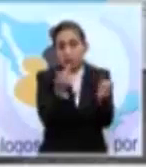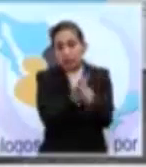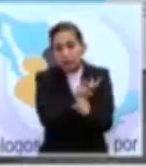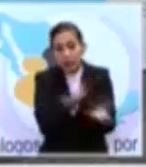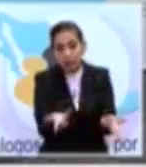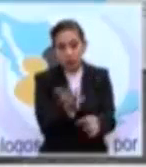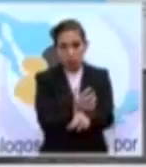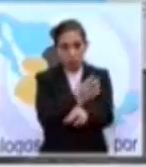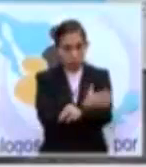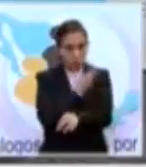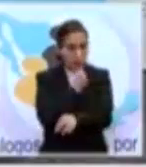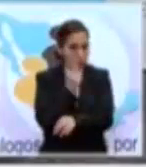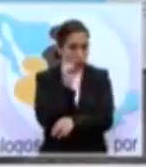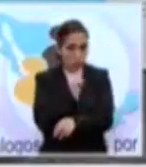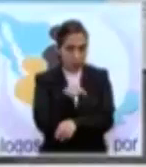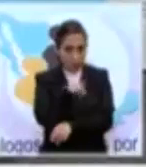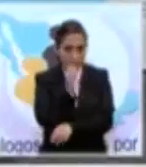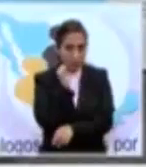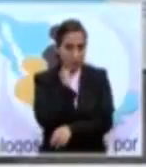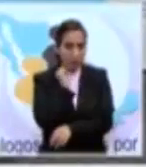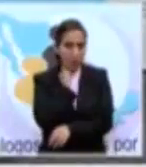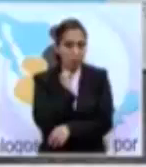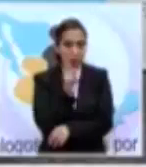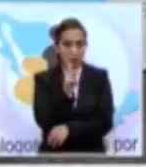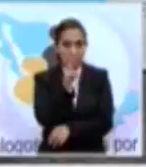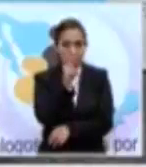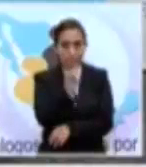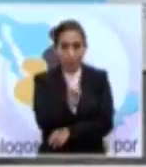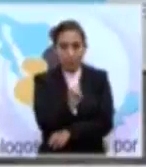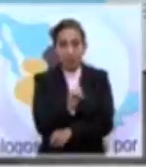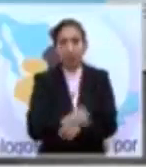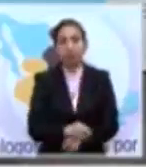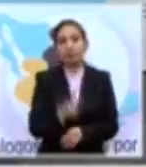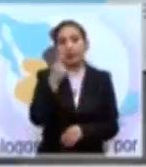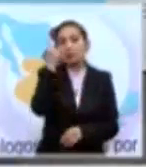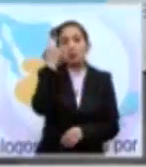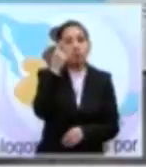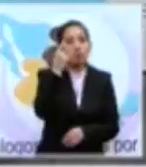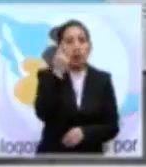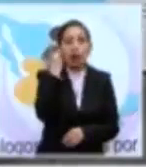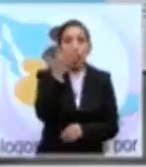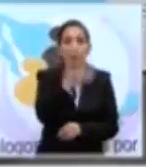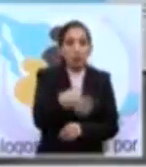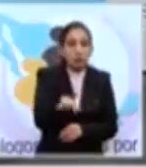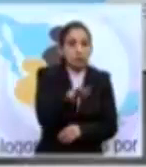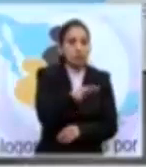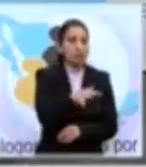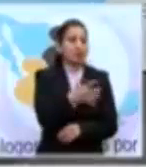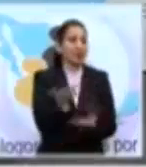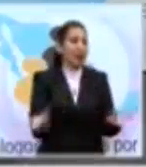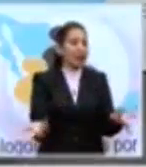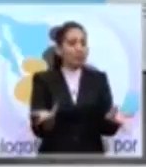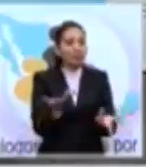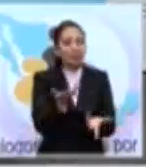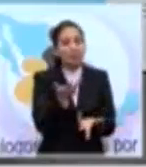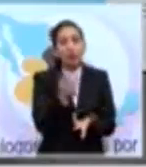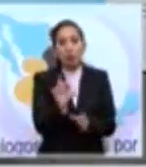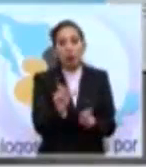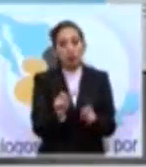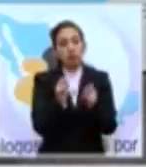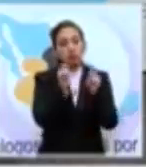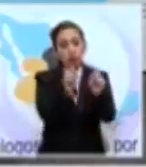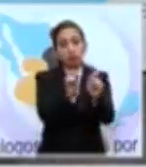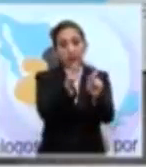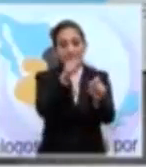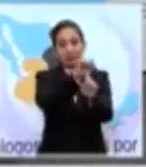compañeras y compañeros priistas, para buscar sin duda alguna el mejoramiento del sistema